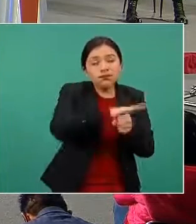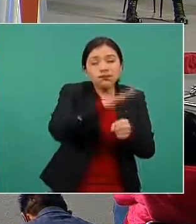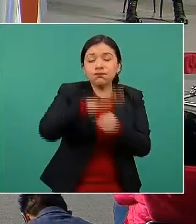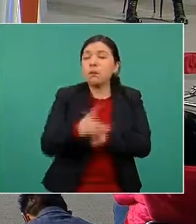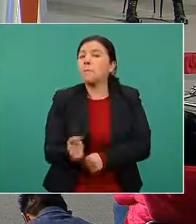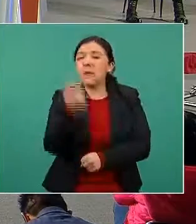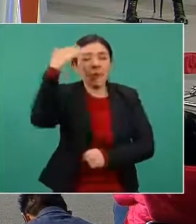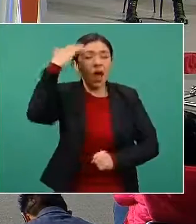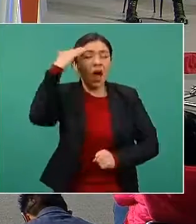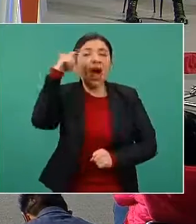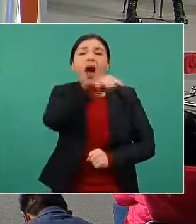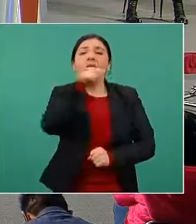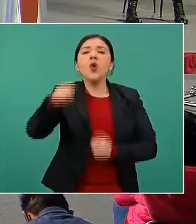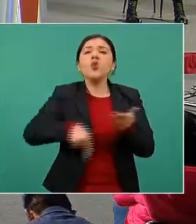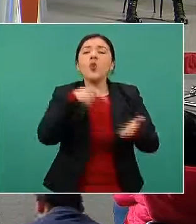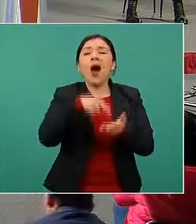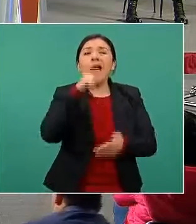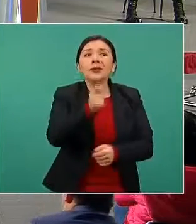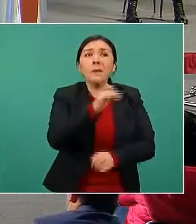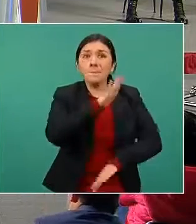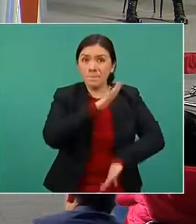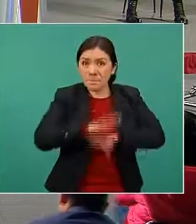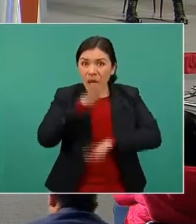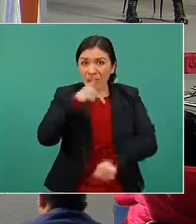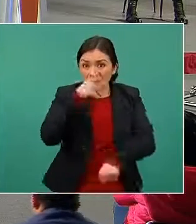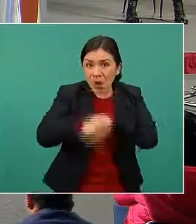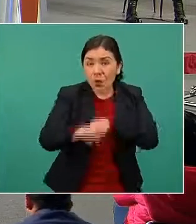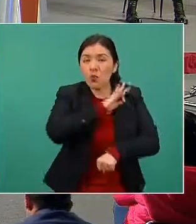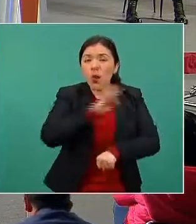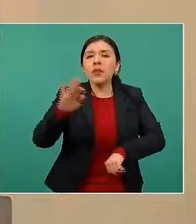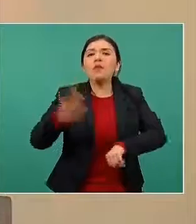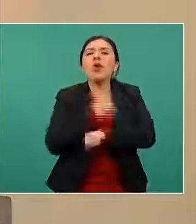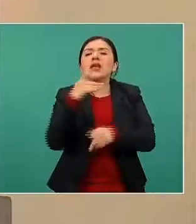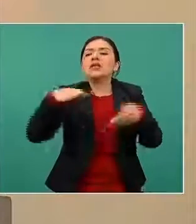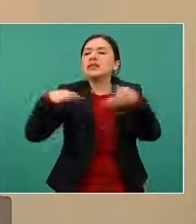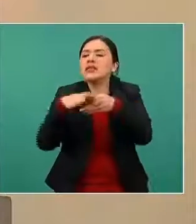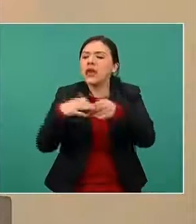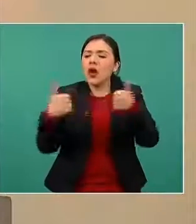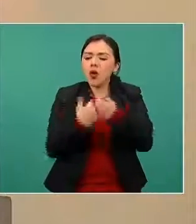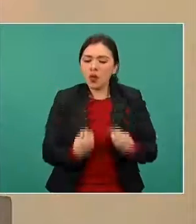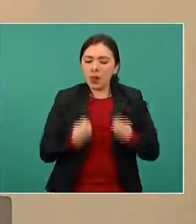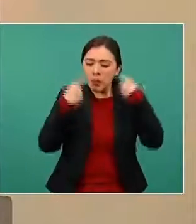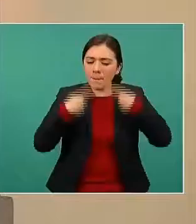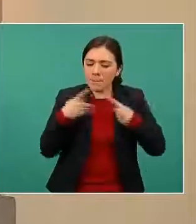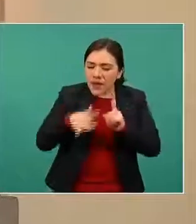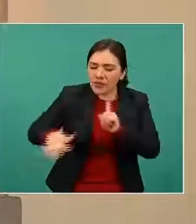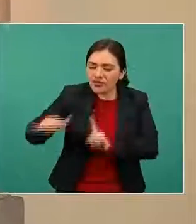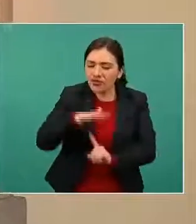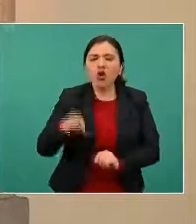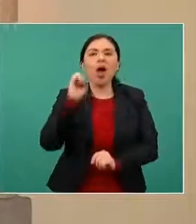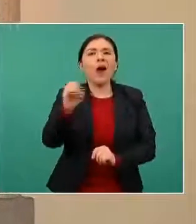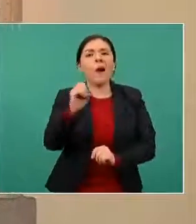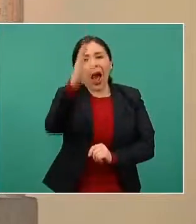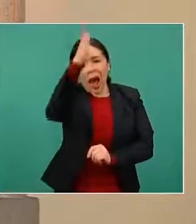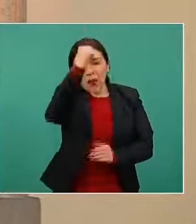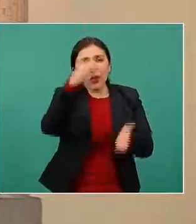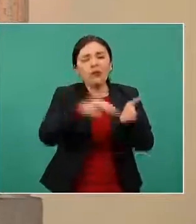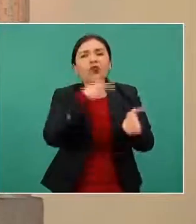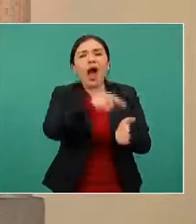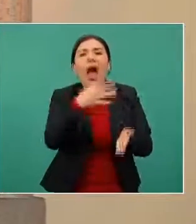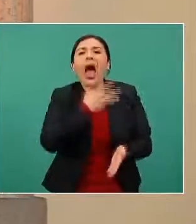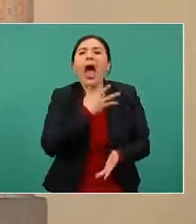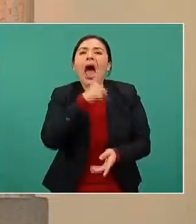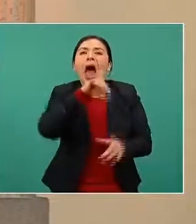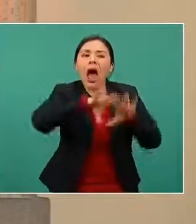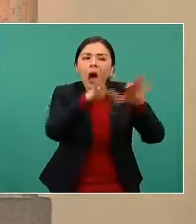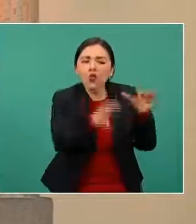a aquellos pozos que representan mayor riesgo por cercanía a población, a cuerpos de agua y por antigüedad.